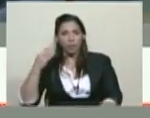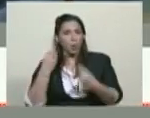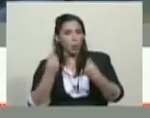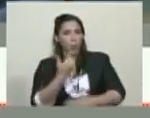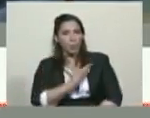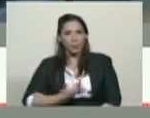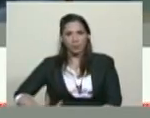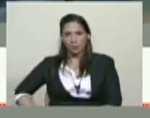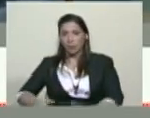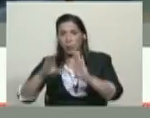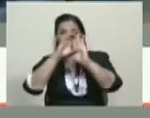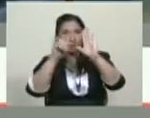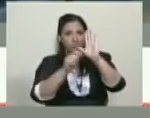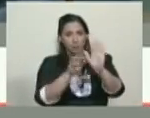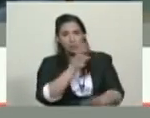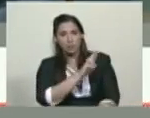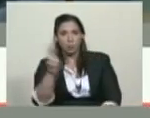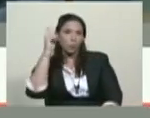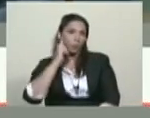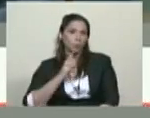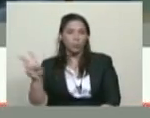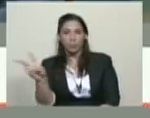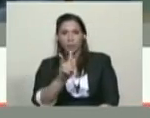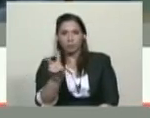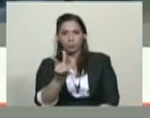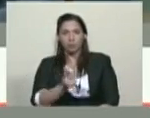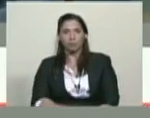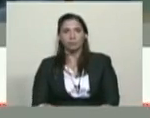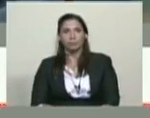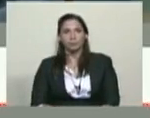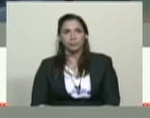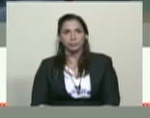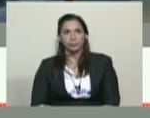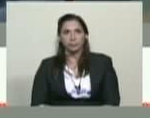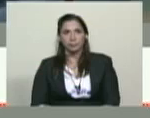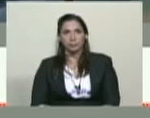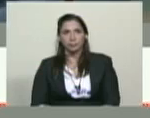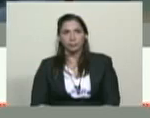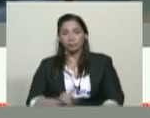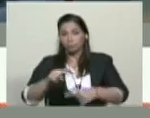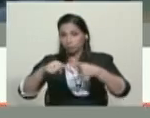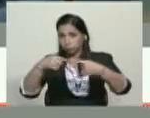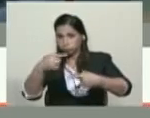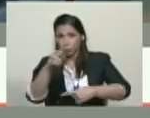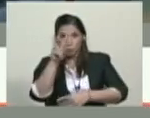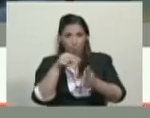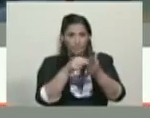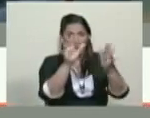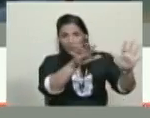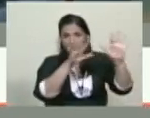constitucional de la República bolivariana de Venezuela para el periodo